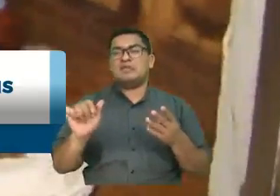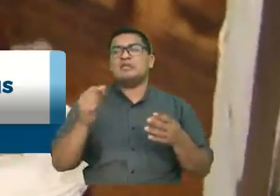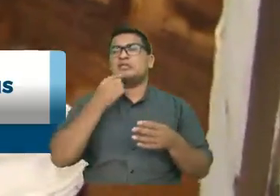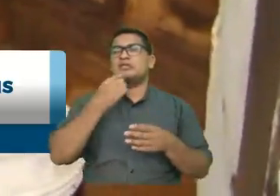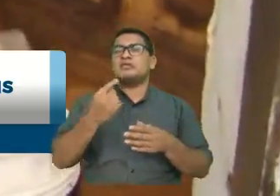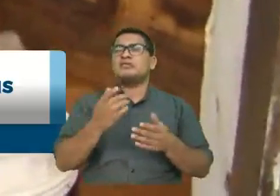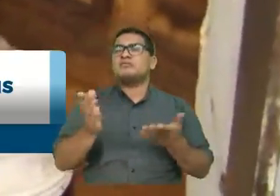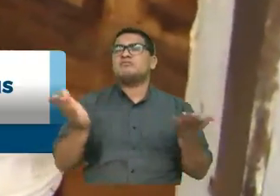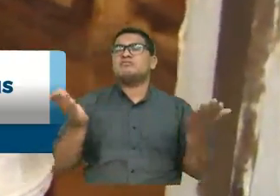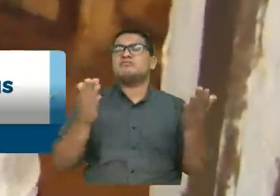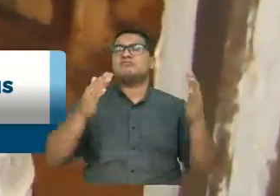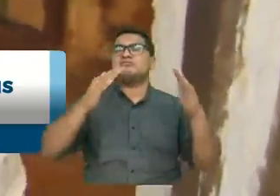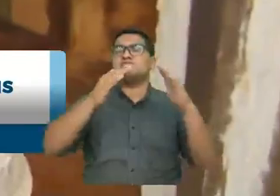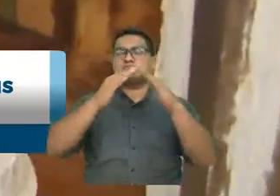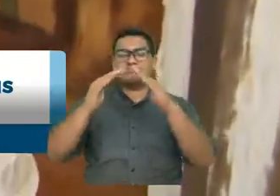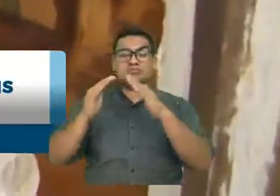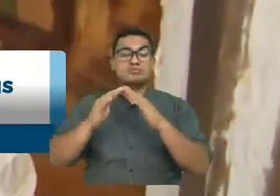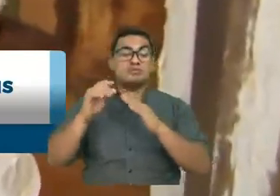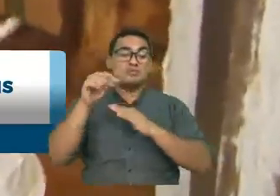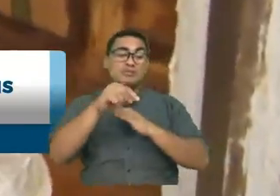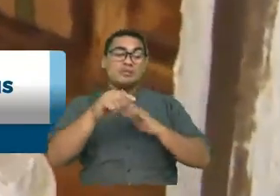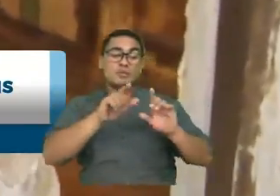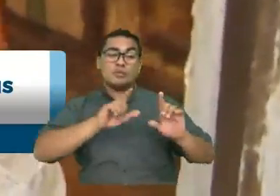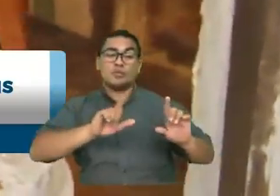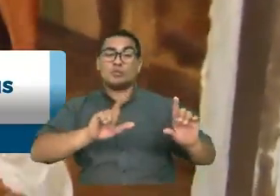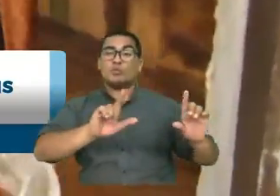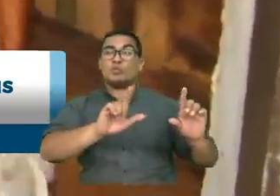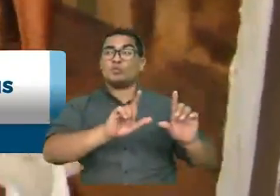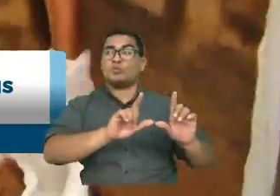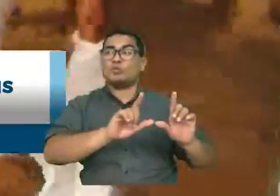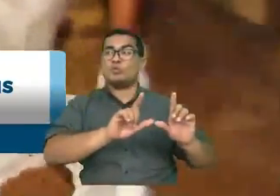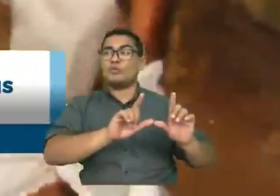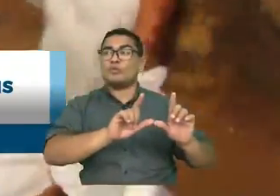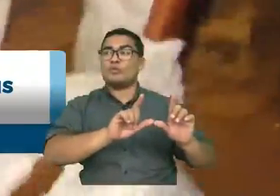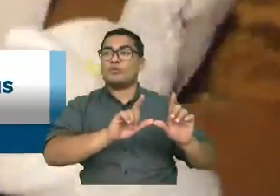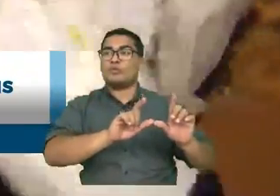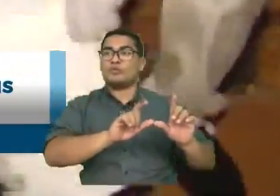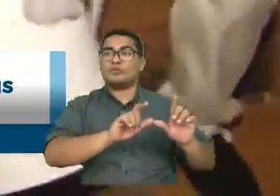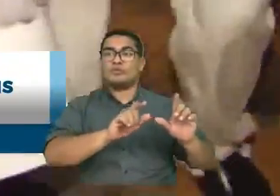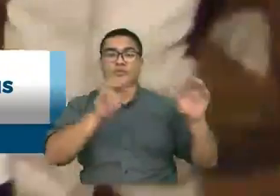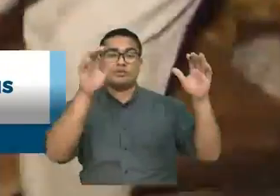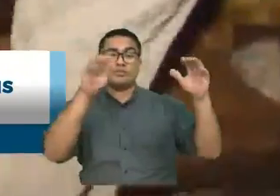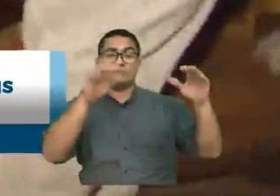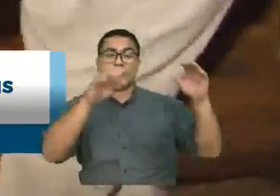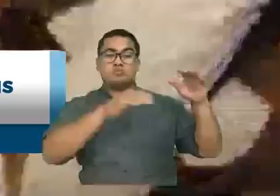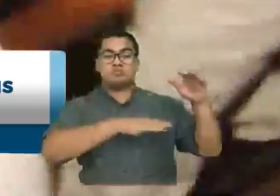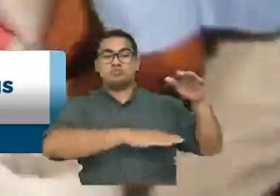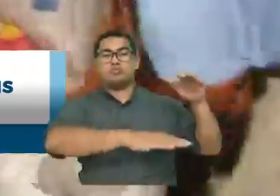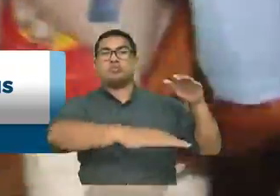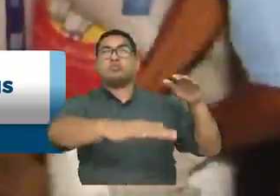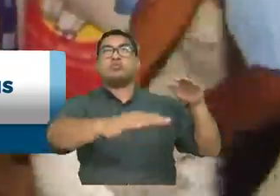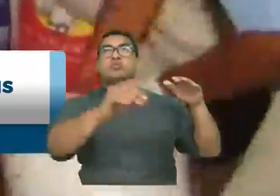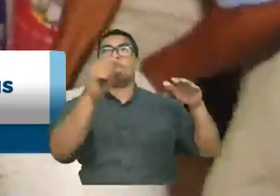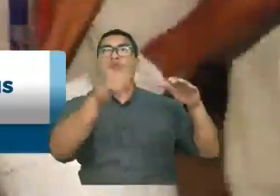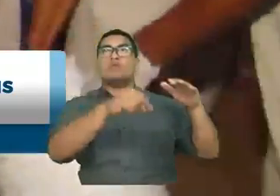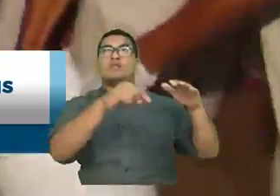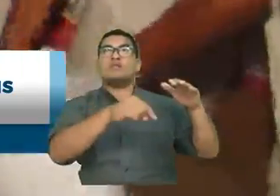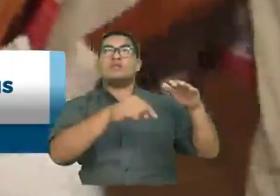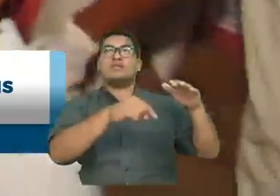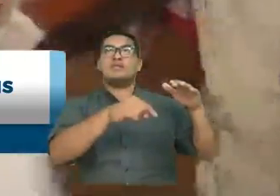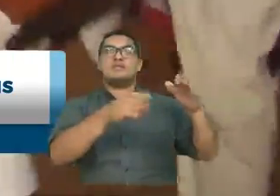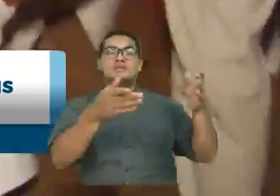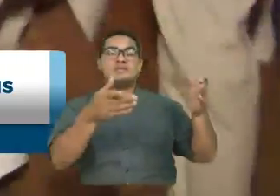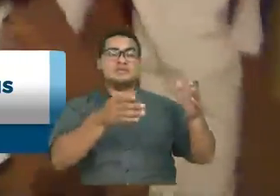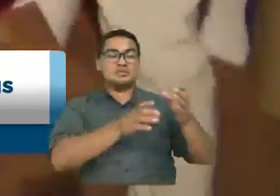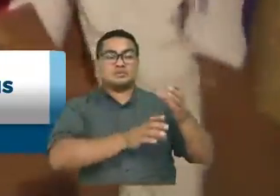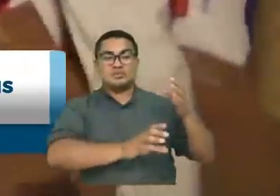sectores estratégicos, por ejemplo, donde tenemos el pase de un cauce, ajá, ¿verdad? Bien. O pasan alcantarillas con